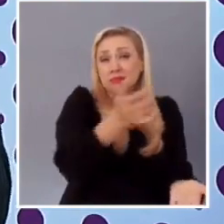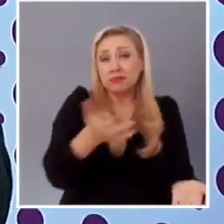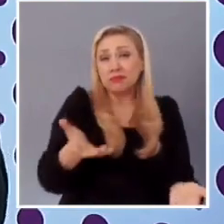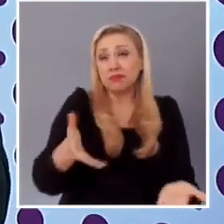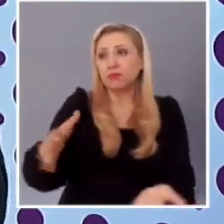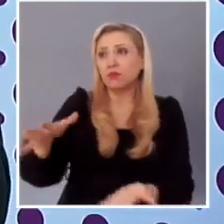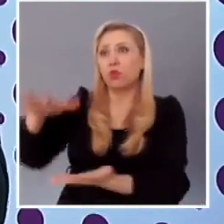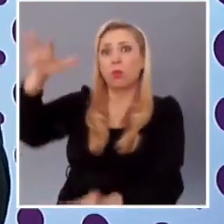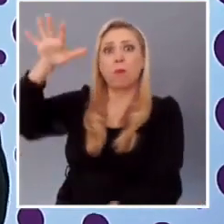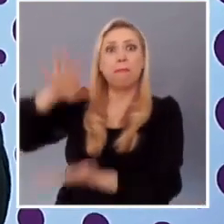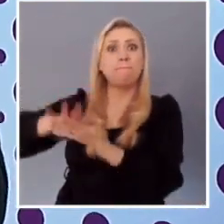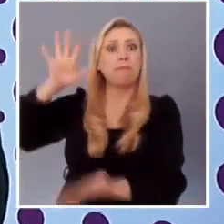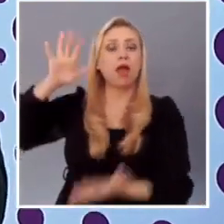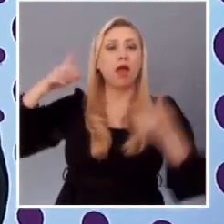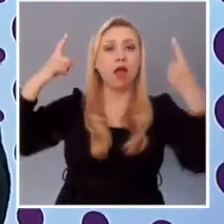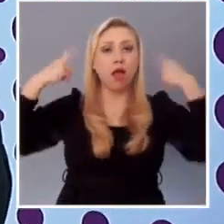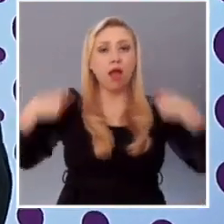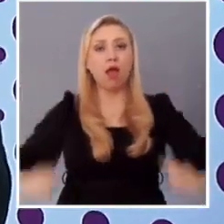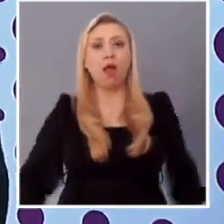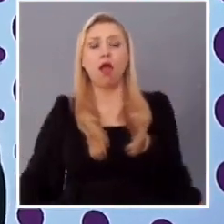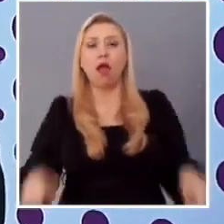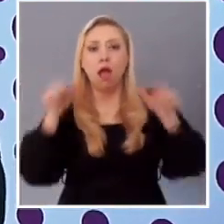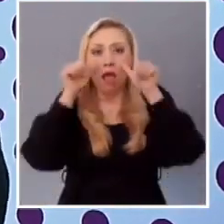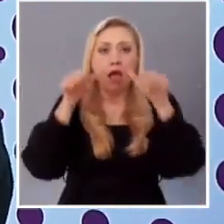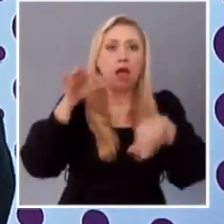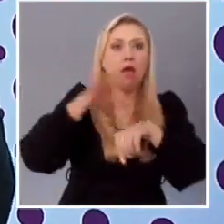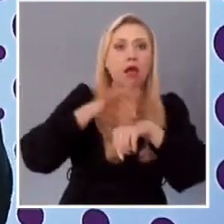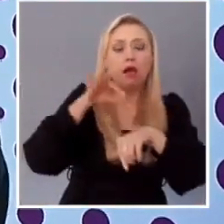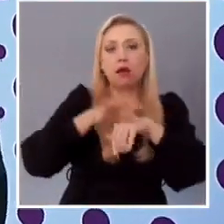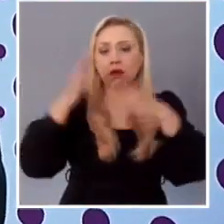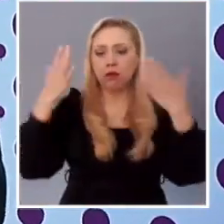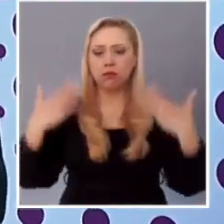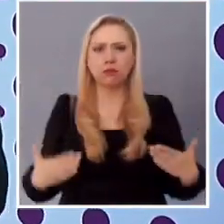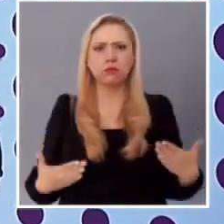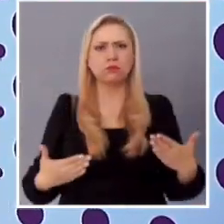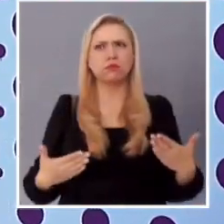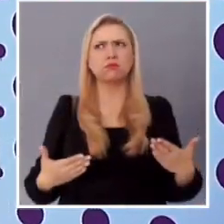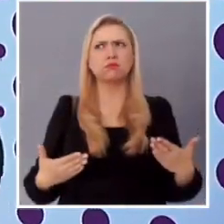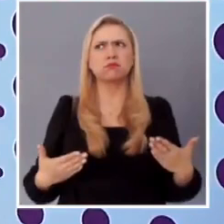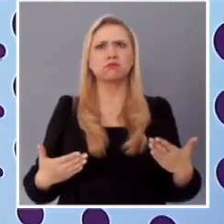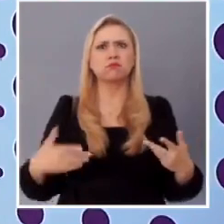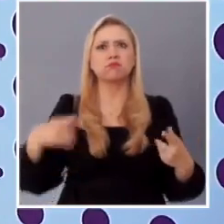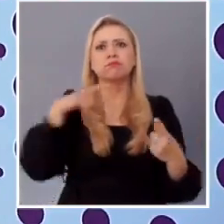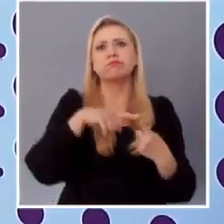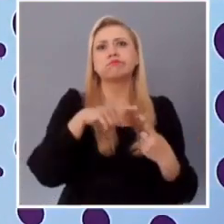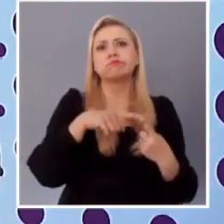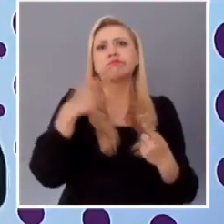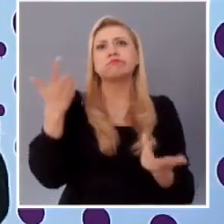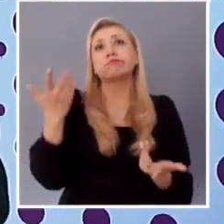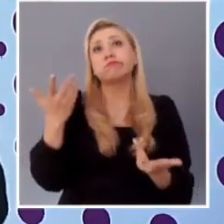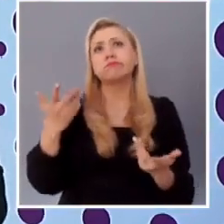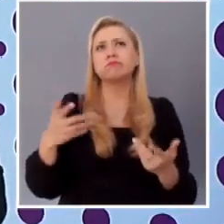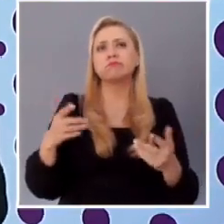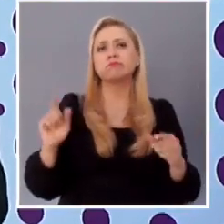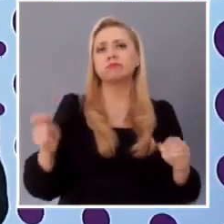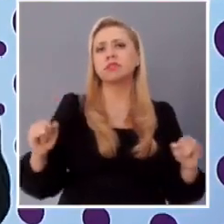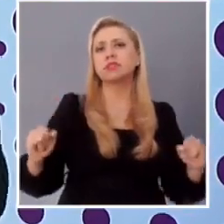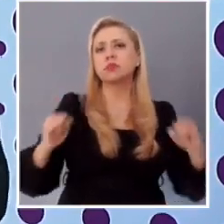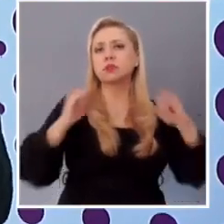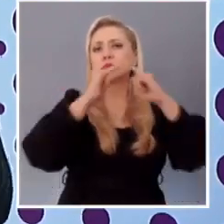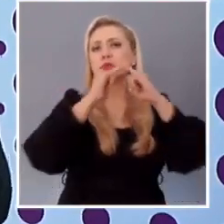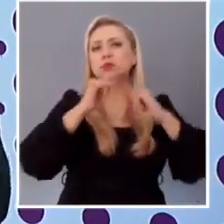y la mayor parte de ese presupuesto va destinado a instituciones, como les llaman, monovalentes, instituciones